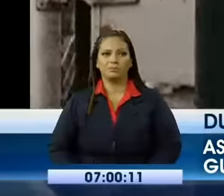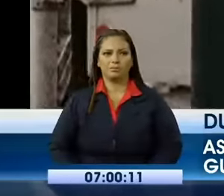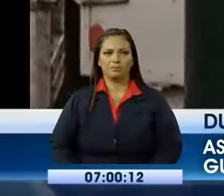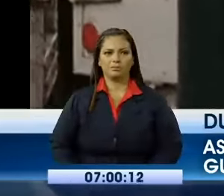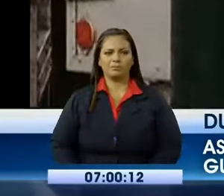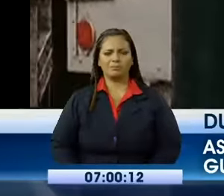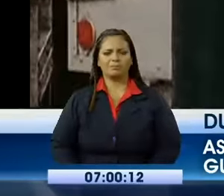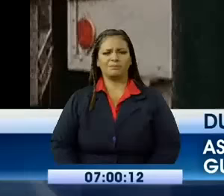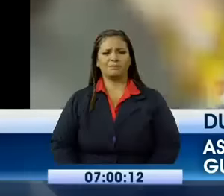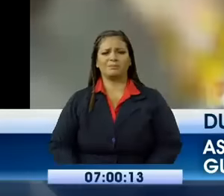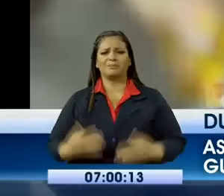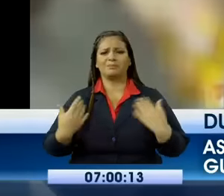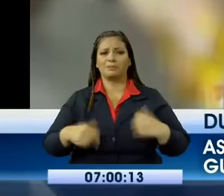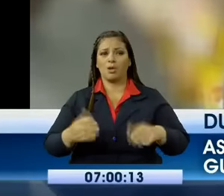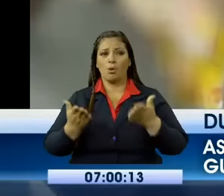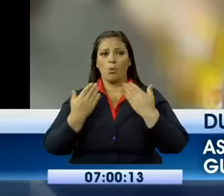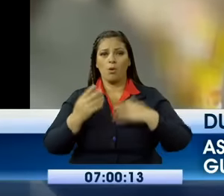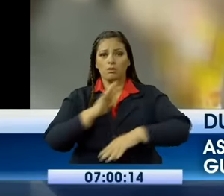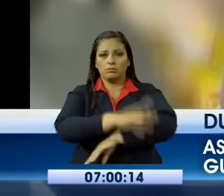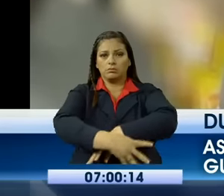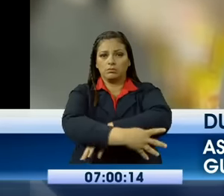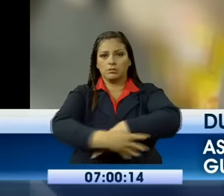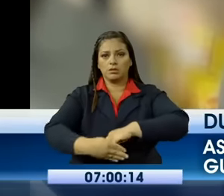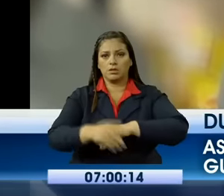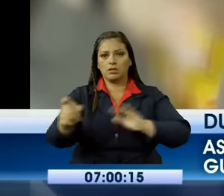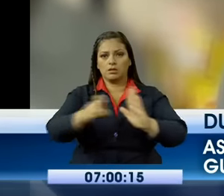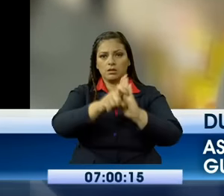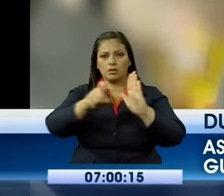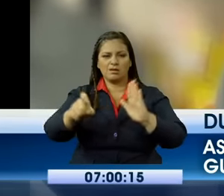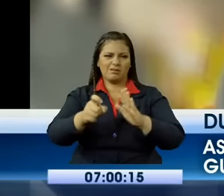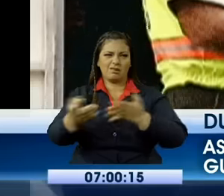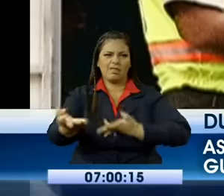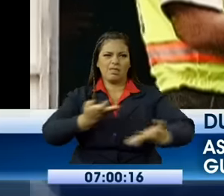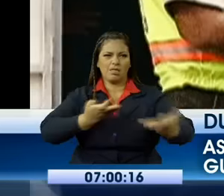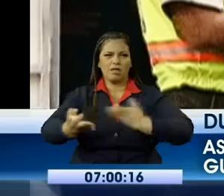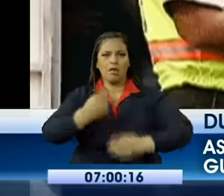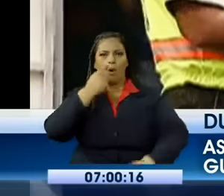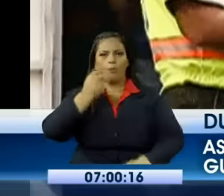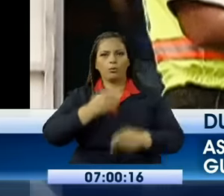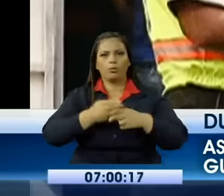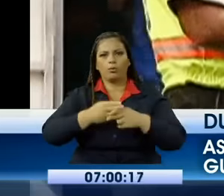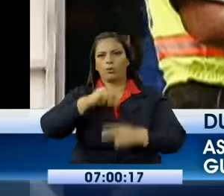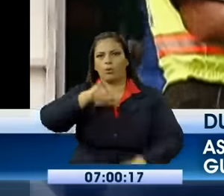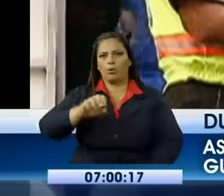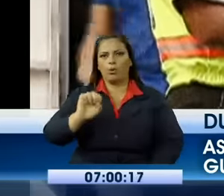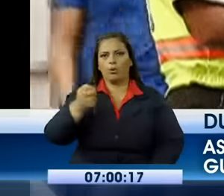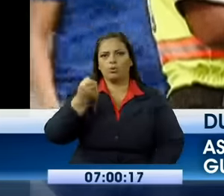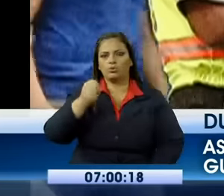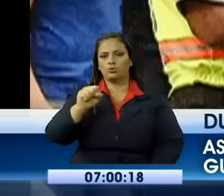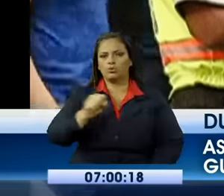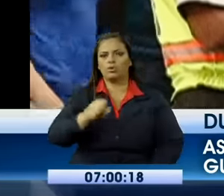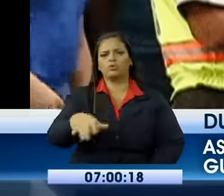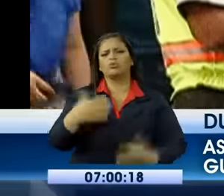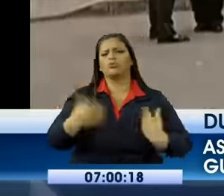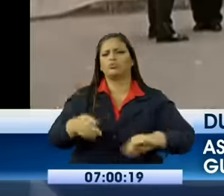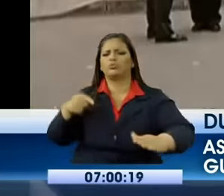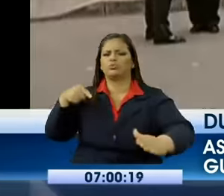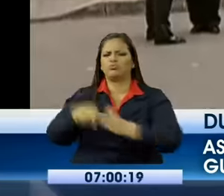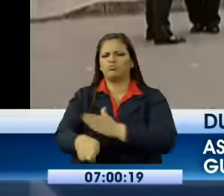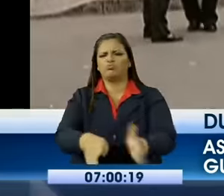Familiares y conocidos de José León Guzmán no podían creer lo que había pasado la tarde de este